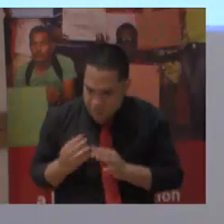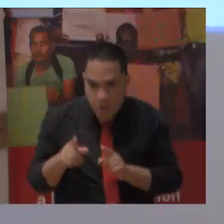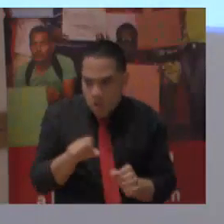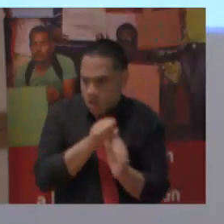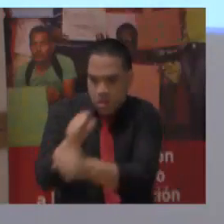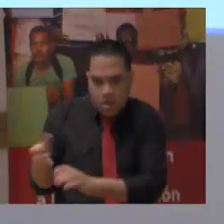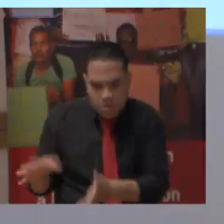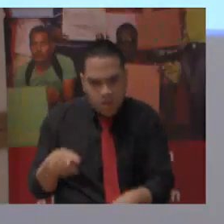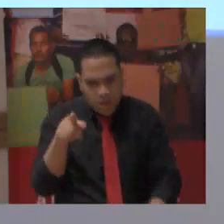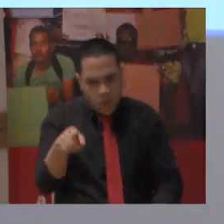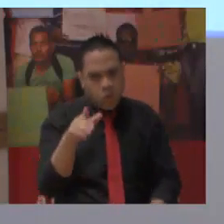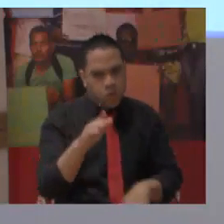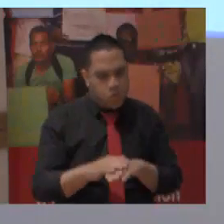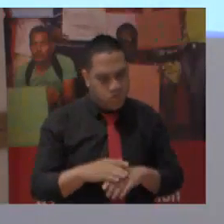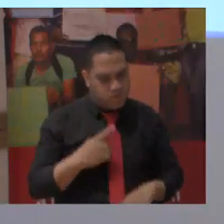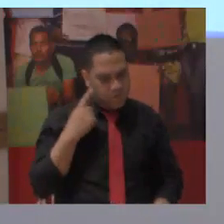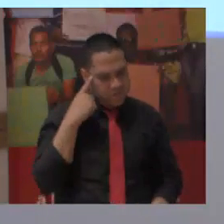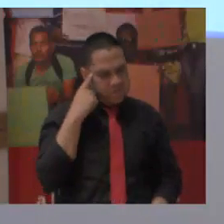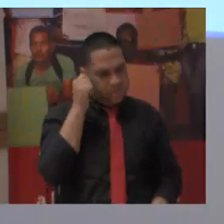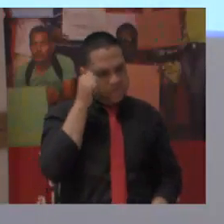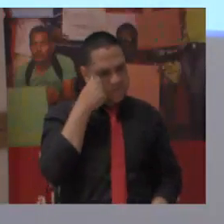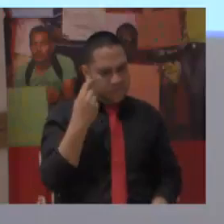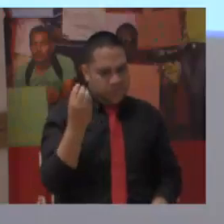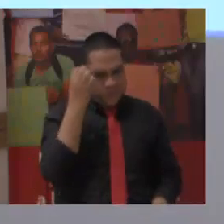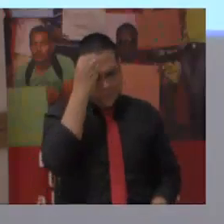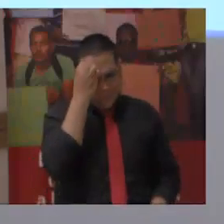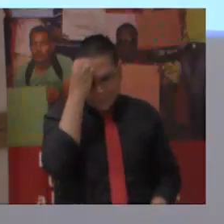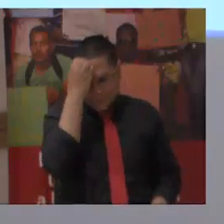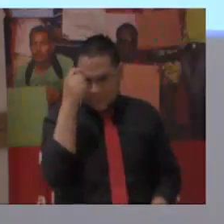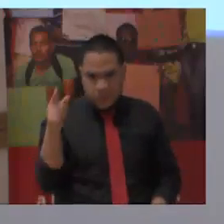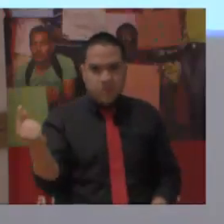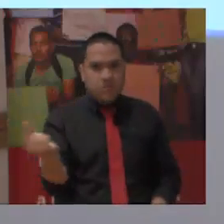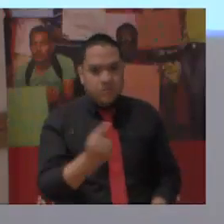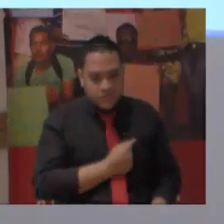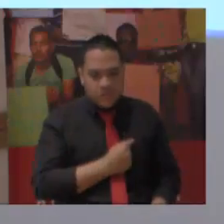familiares míos y amigos. Muchos amigos